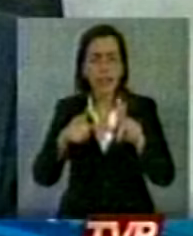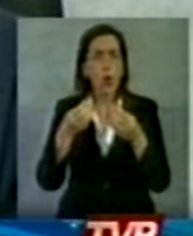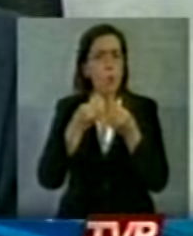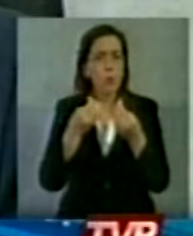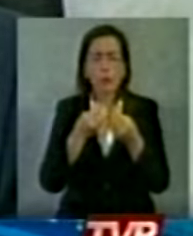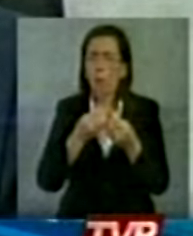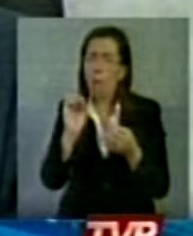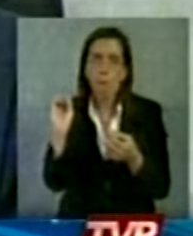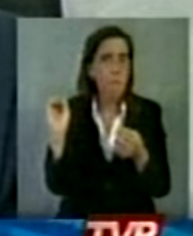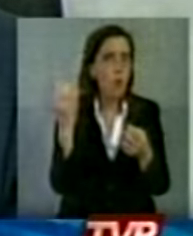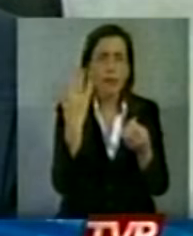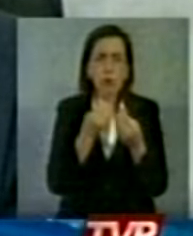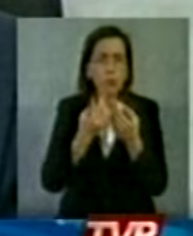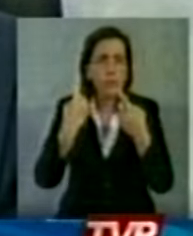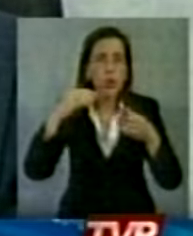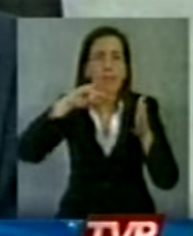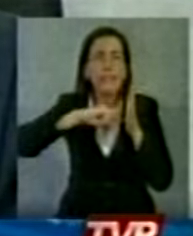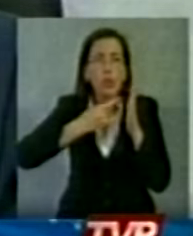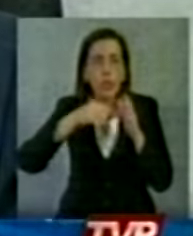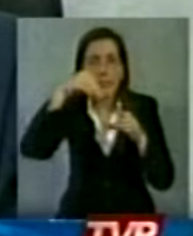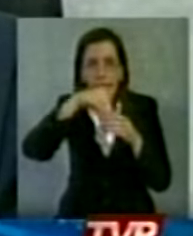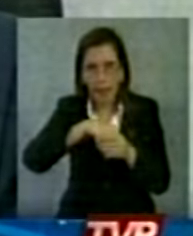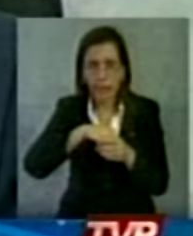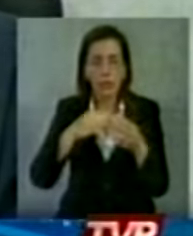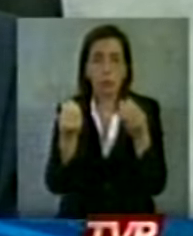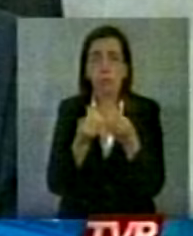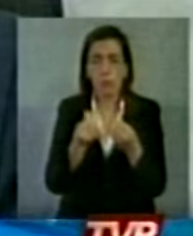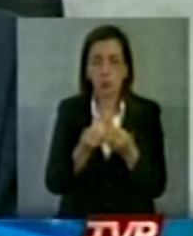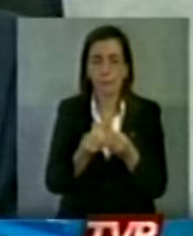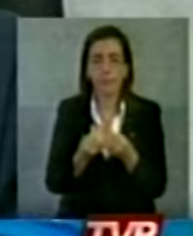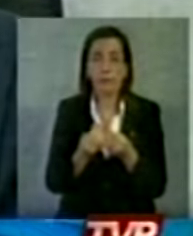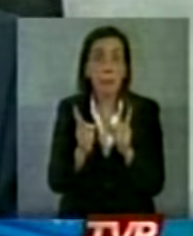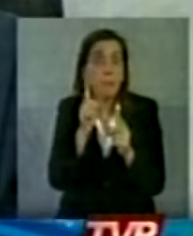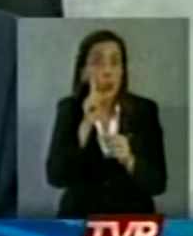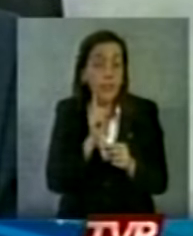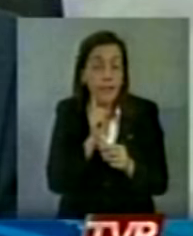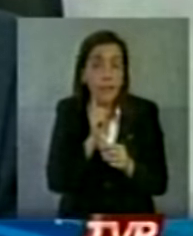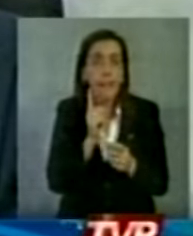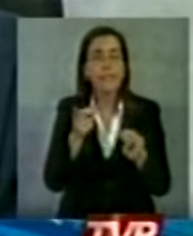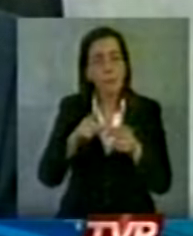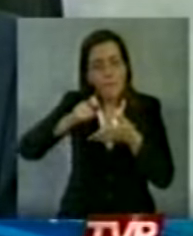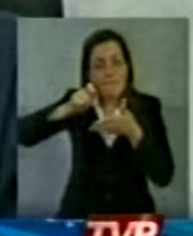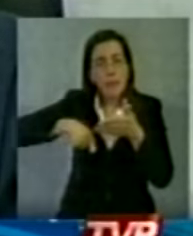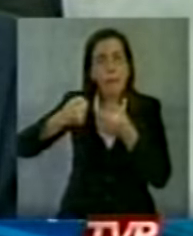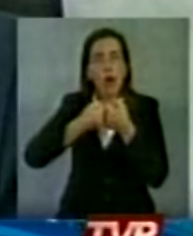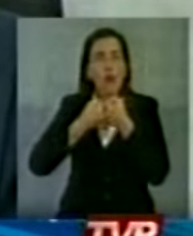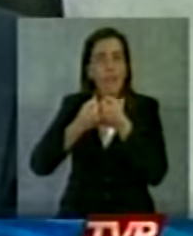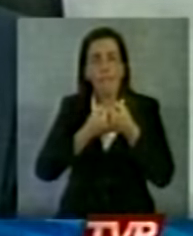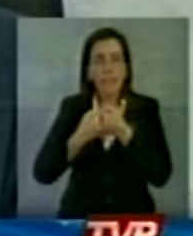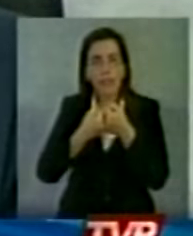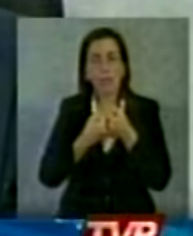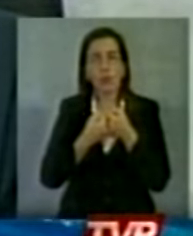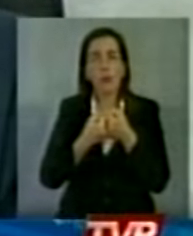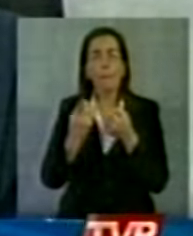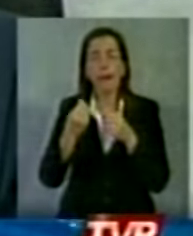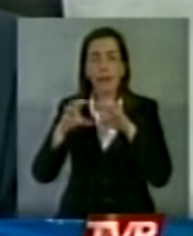de ultimísima generación. Al mismo tiempo, ese mismo día, hemos firmado un convenio para